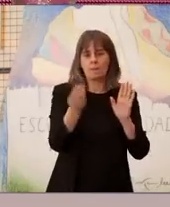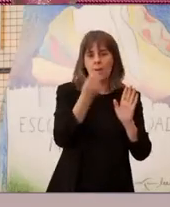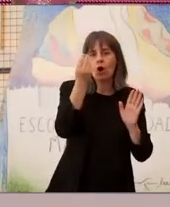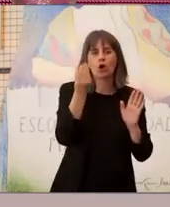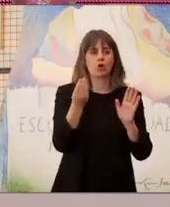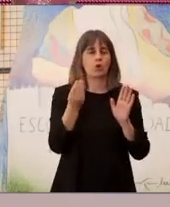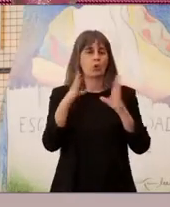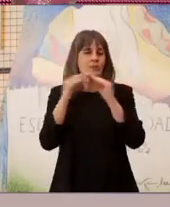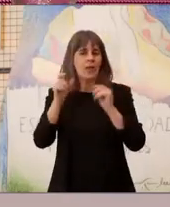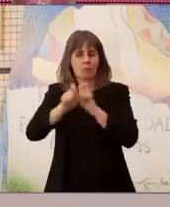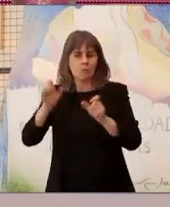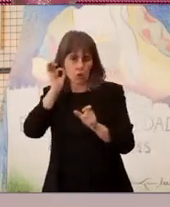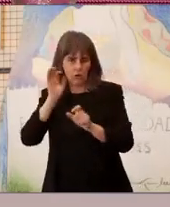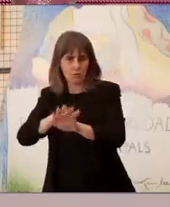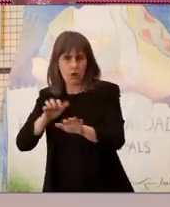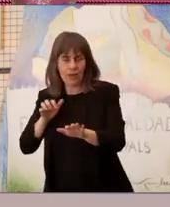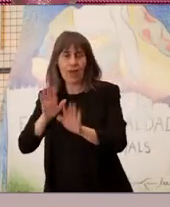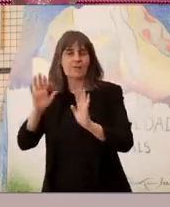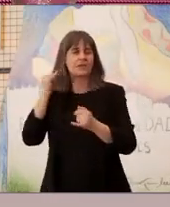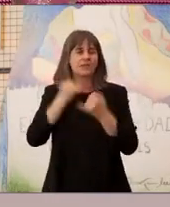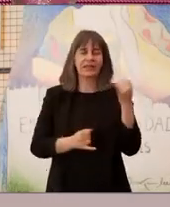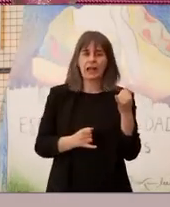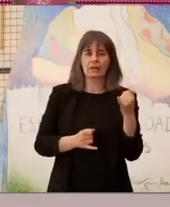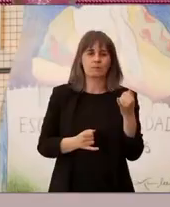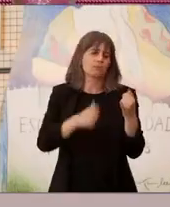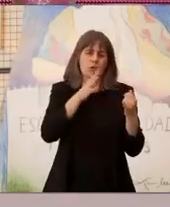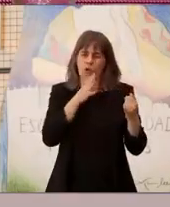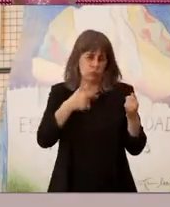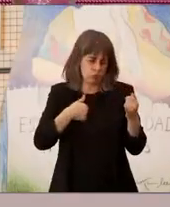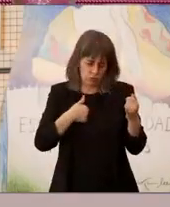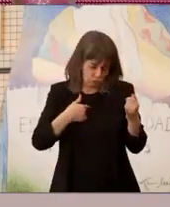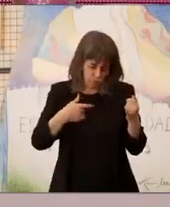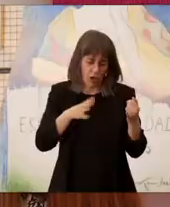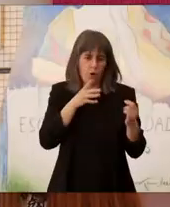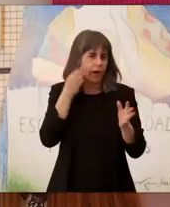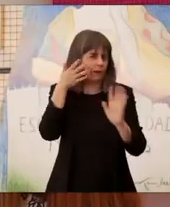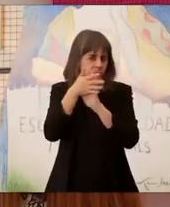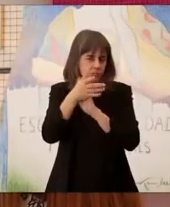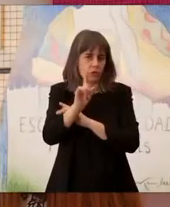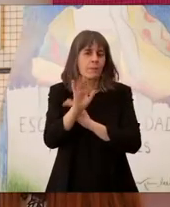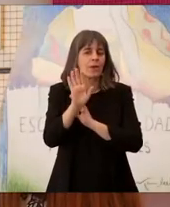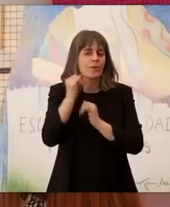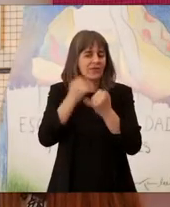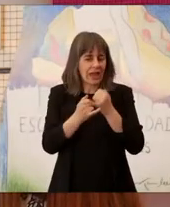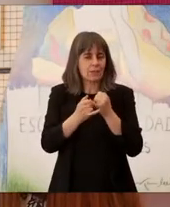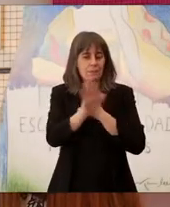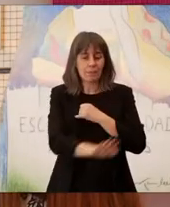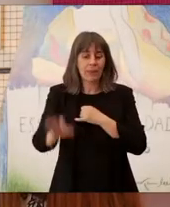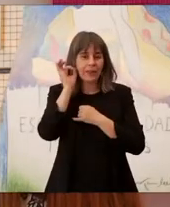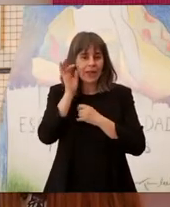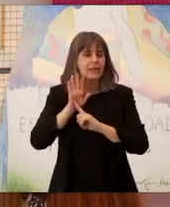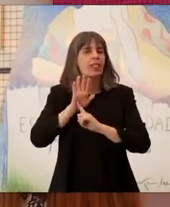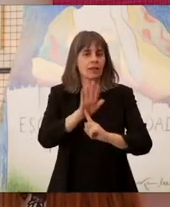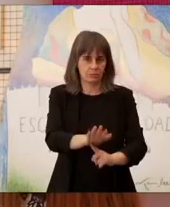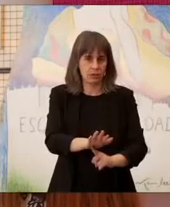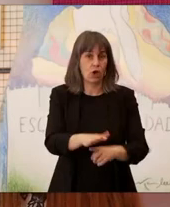la universidad pero por todo una serie de razones ahora no no voy a entrar en ello sigue siendo discriminatorio entonces estas maestras se